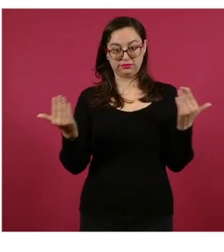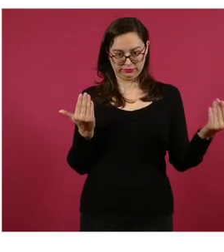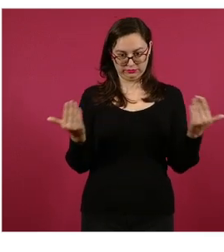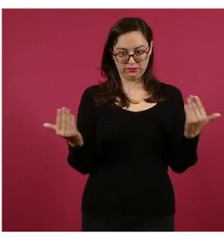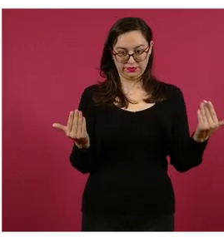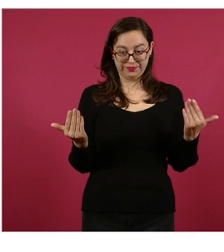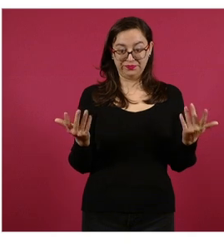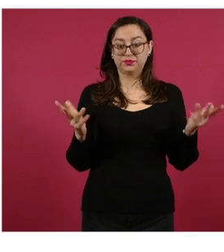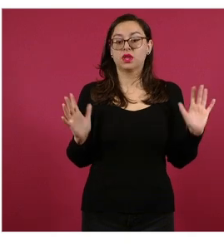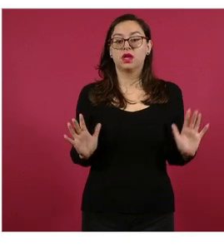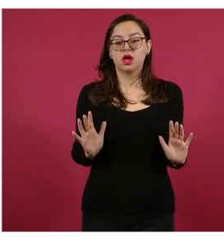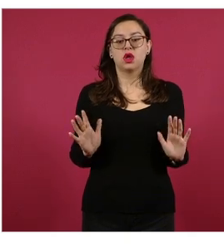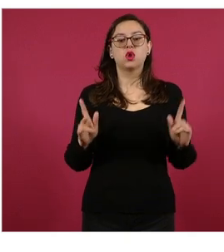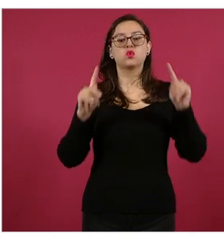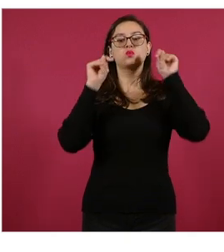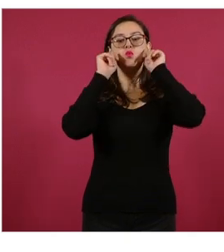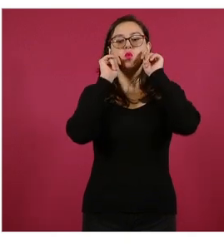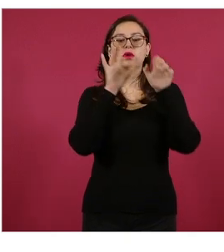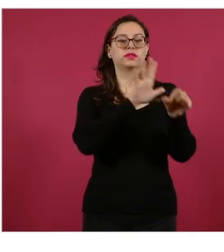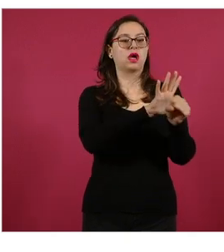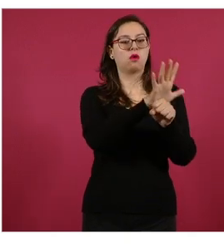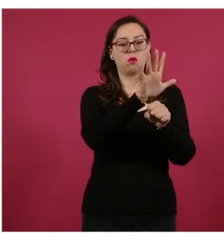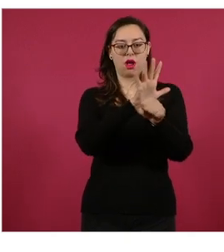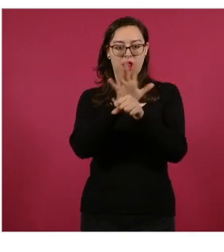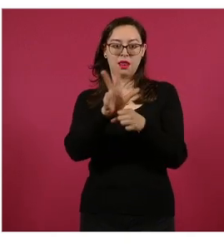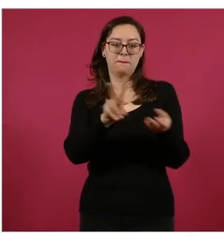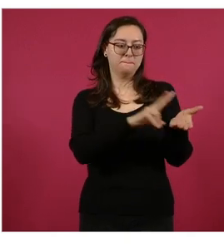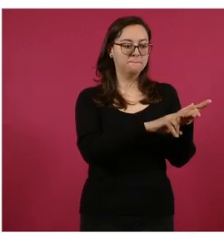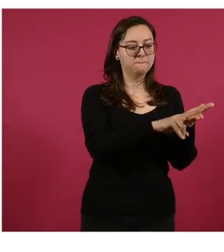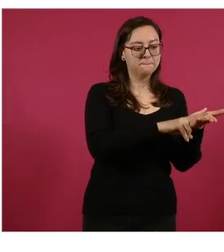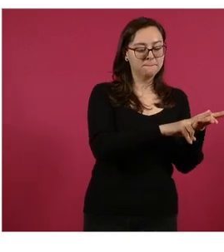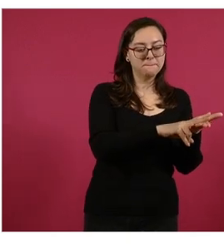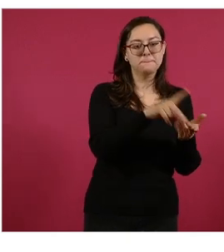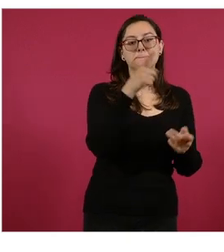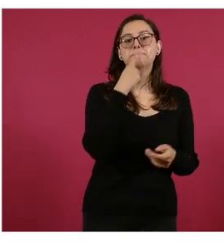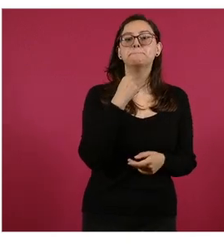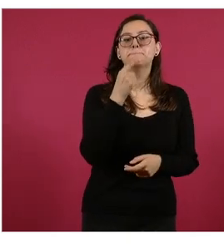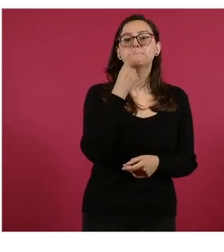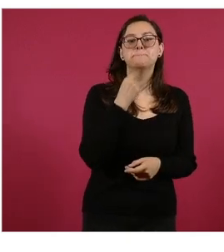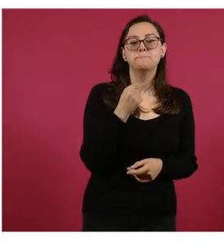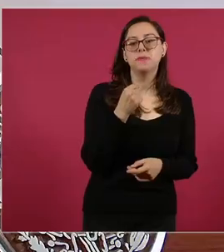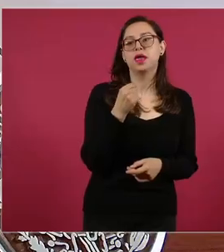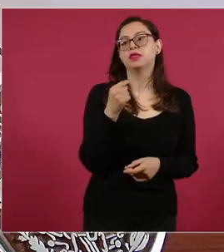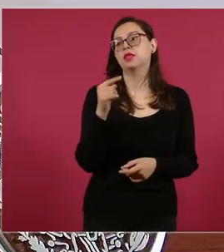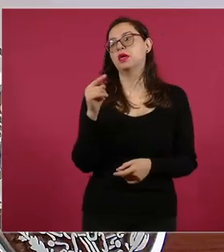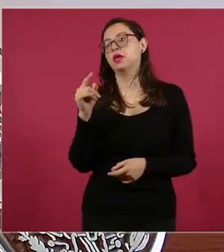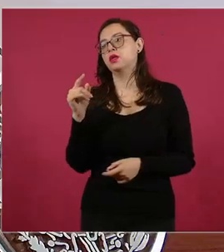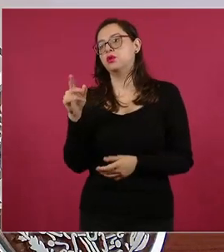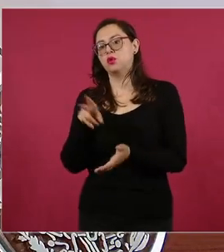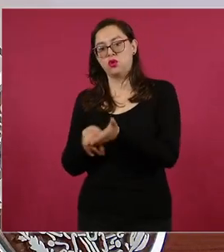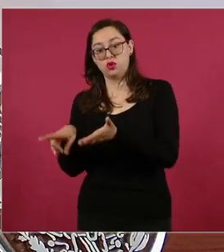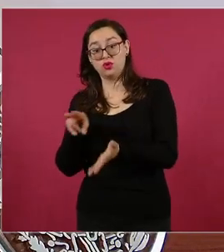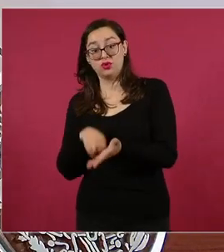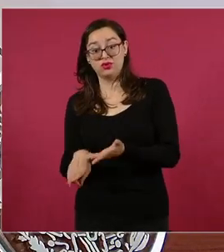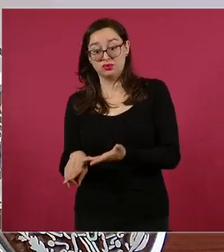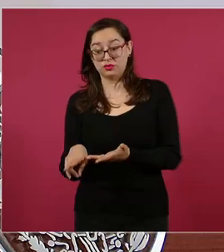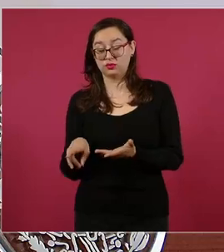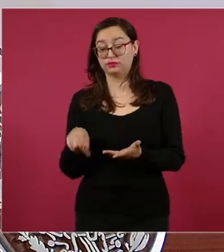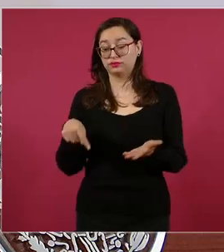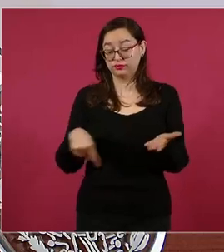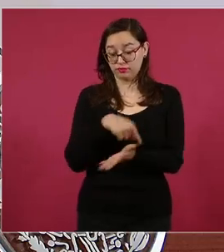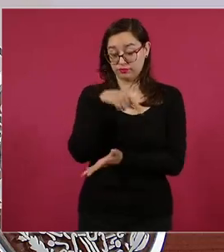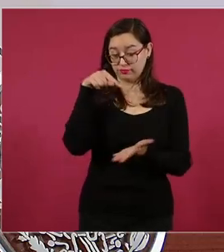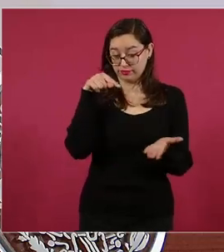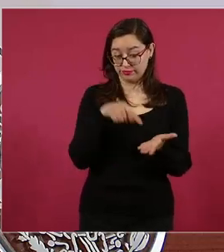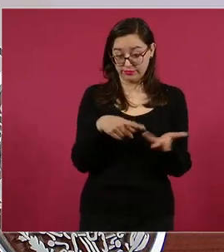Independientemente de cualquiera de los combustibles, alrededor de un 60% de los proveedores de combustibles de las estaciones de